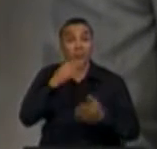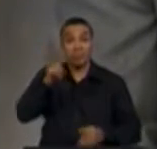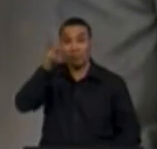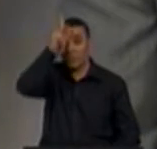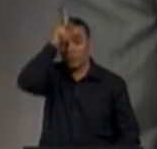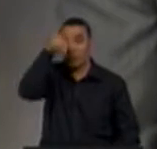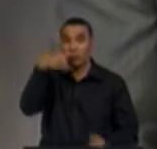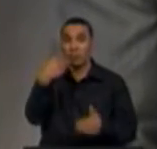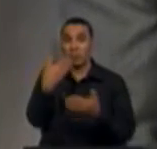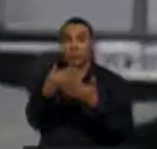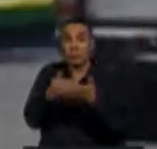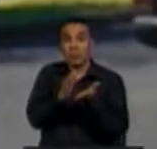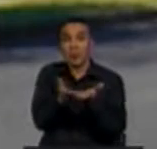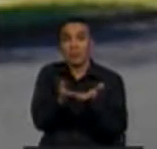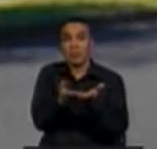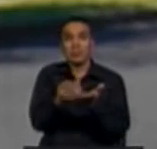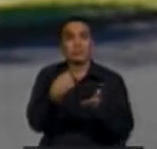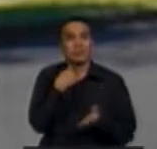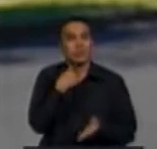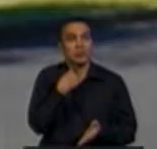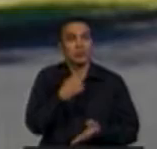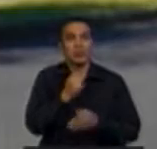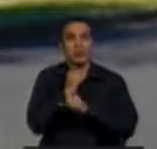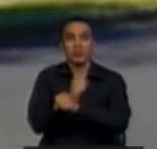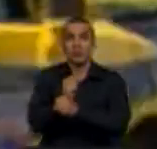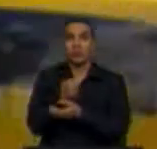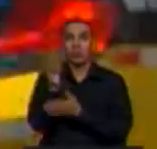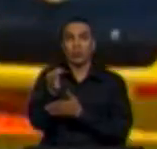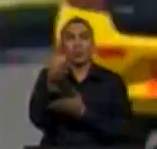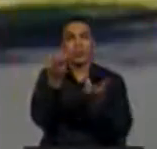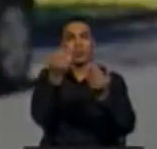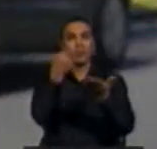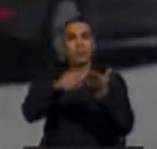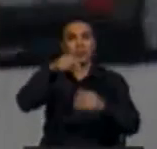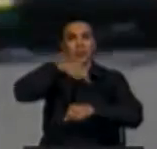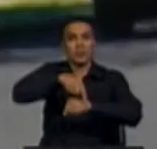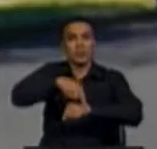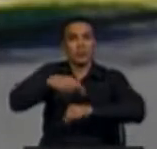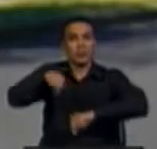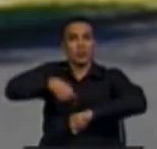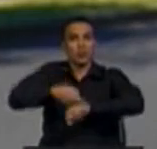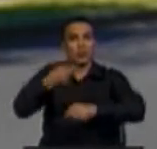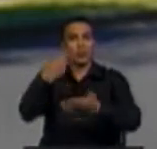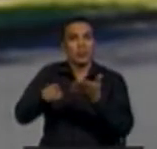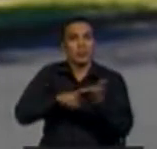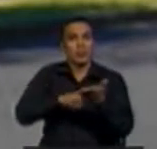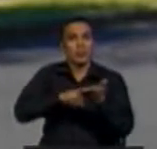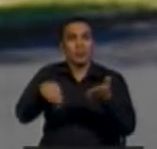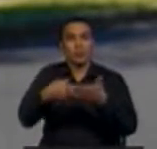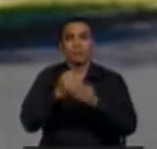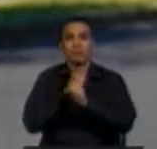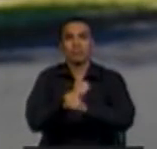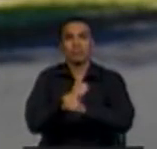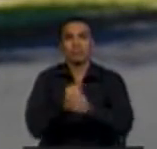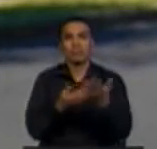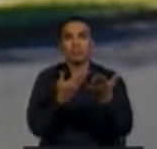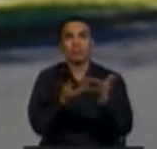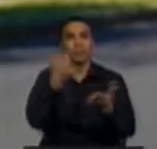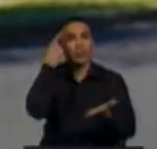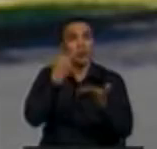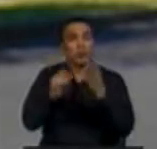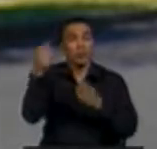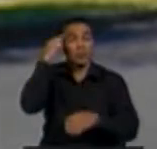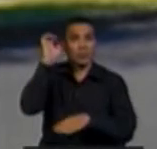de establecer el pasaporte. Por su parte, la Defensoría del Pueblo espera que se fije día y hora para la audiencia ante la acción de protección presentada para que el